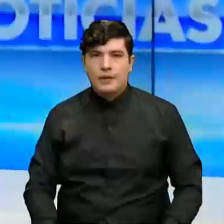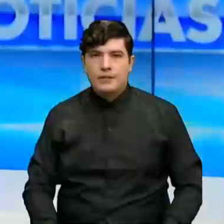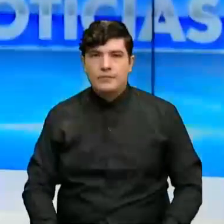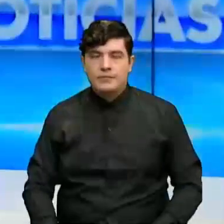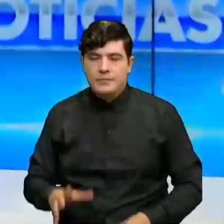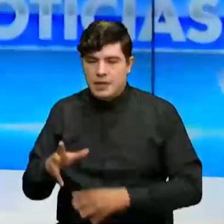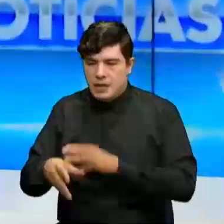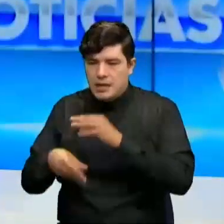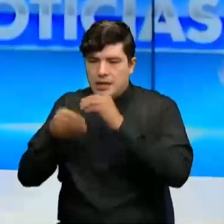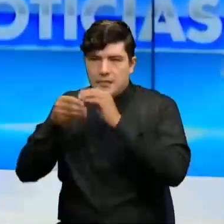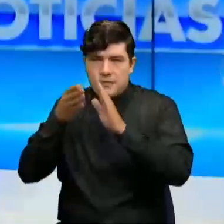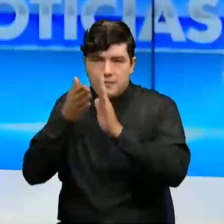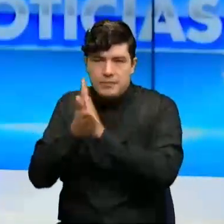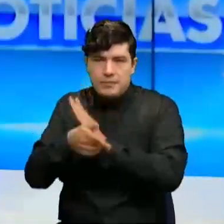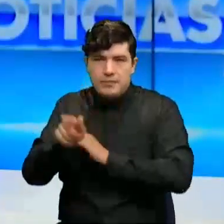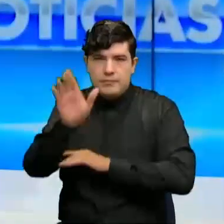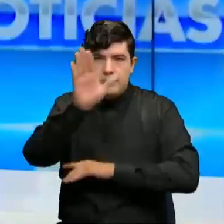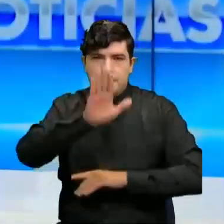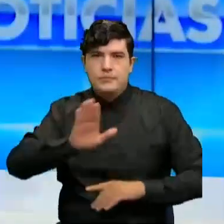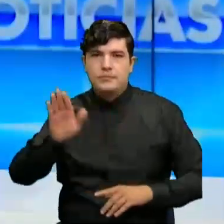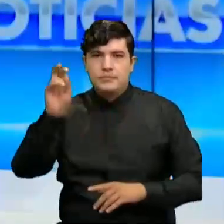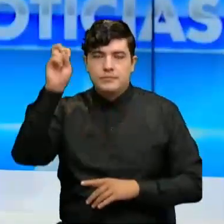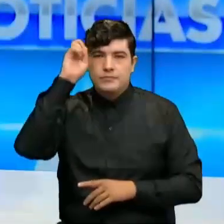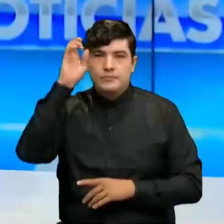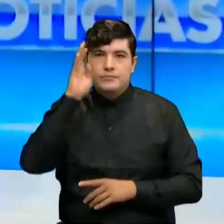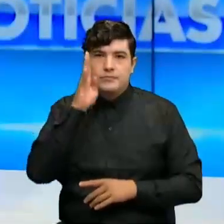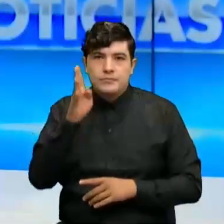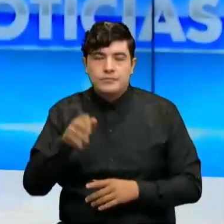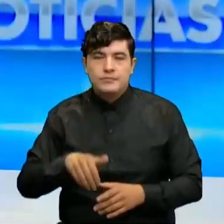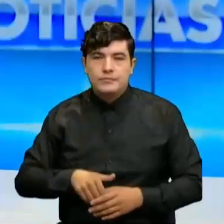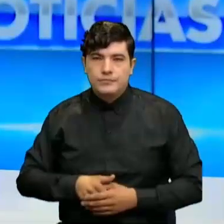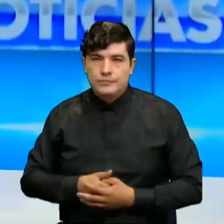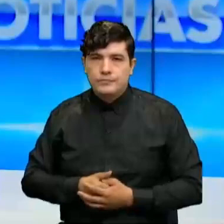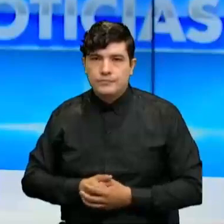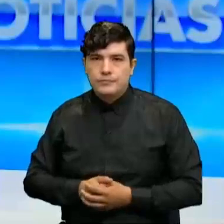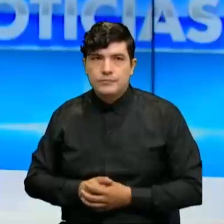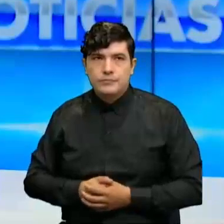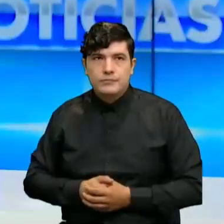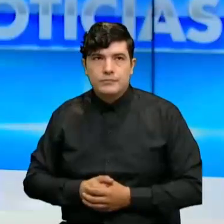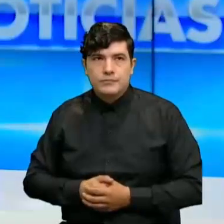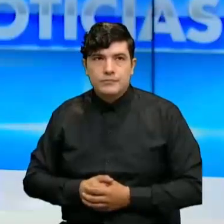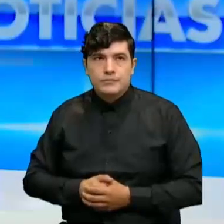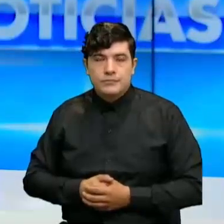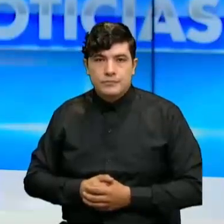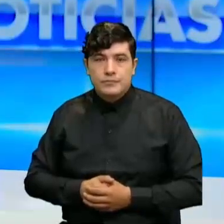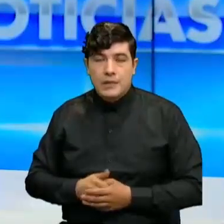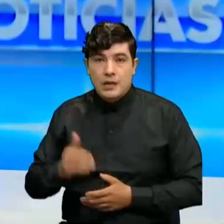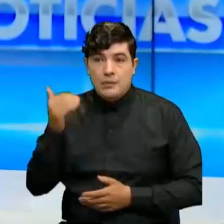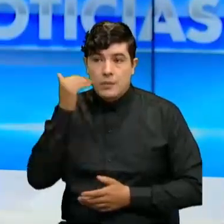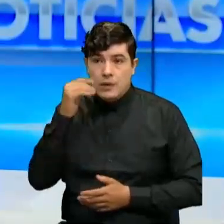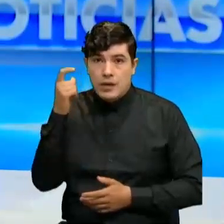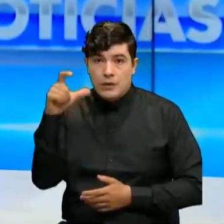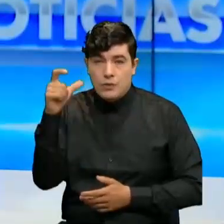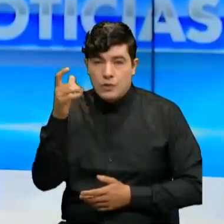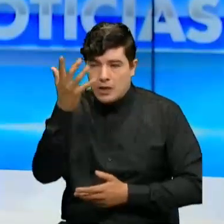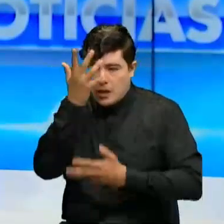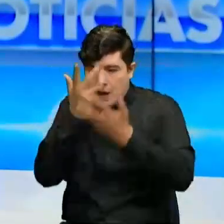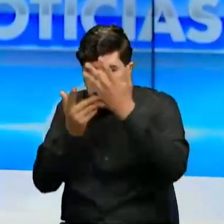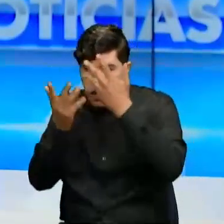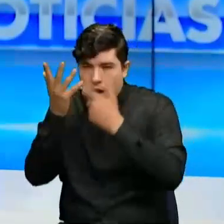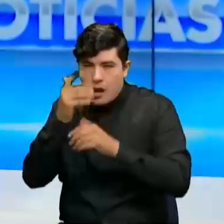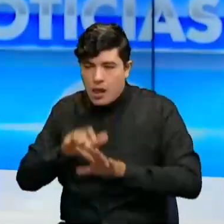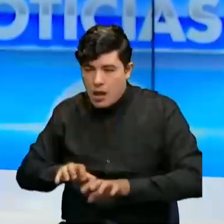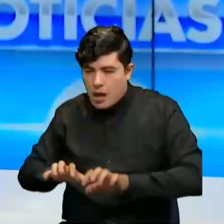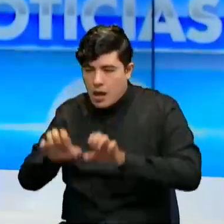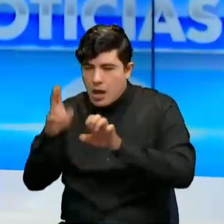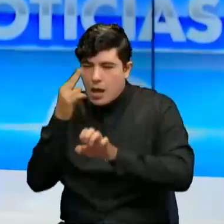Y seguimos con información del norte de Santander, porque luego de pasar su proceso de diagnóstico de cáncer de mama, una mujer en Cúcuta tuvo la iniciativa de crear una fundación